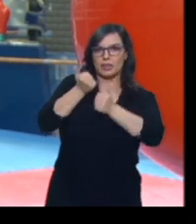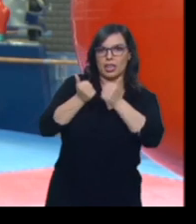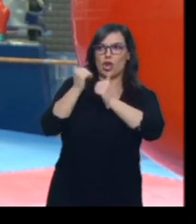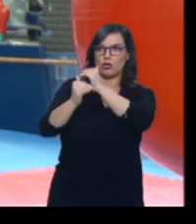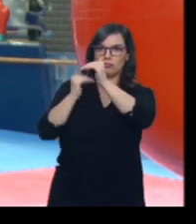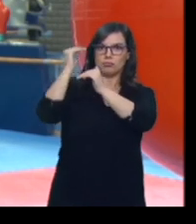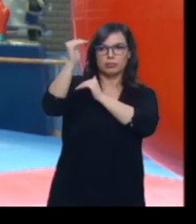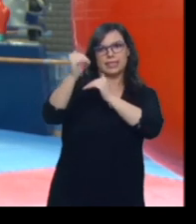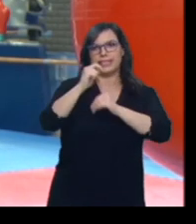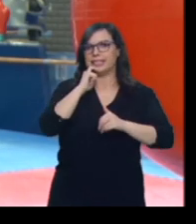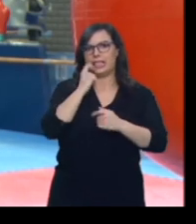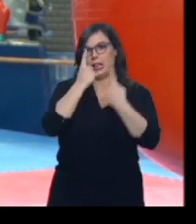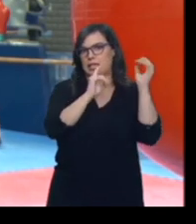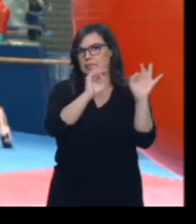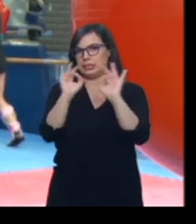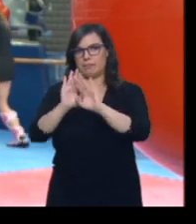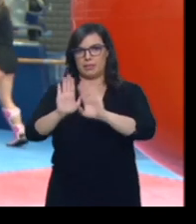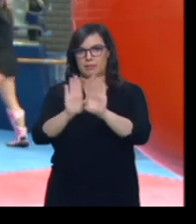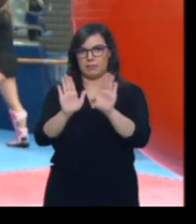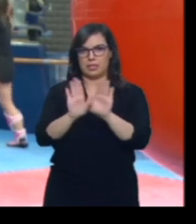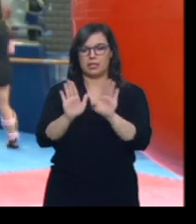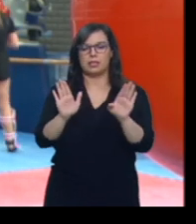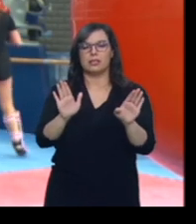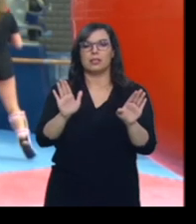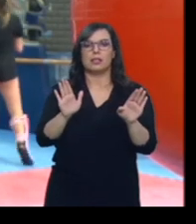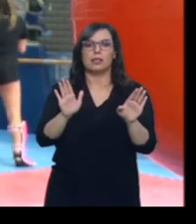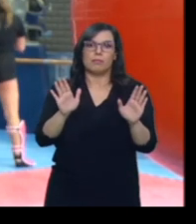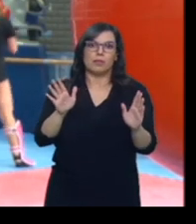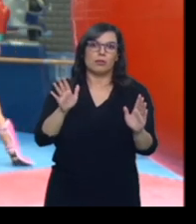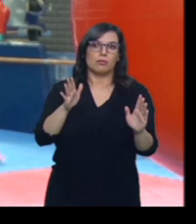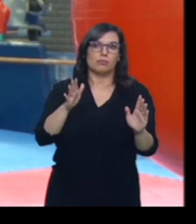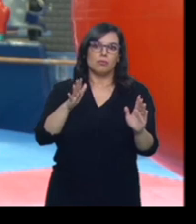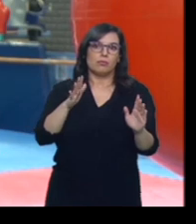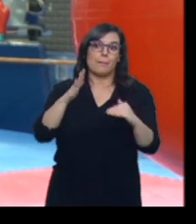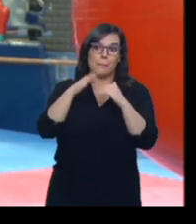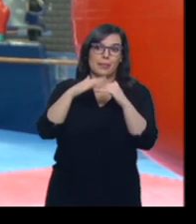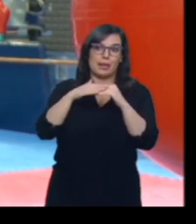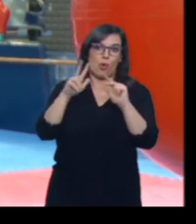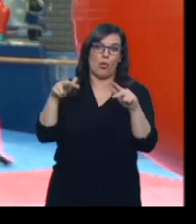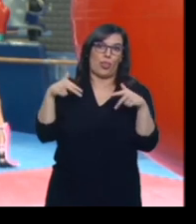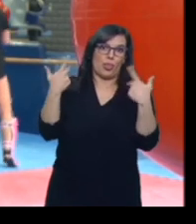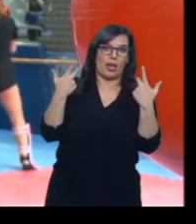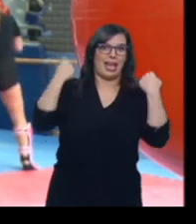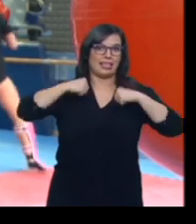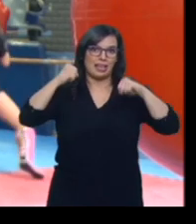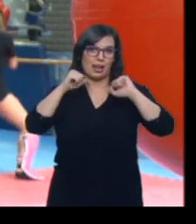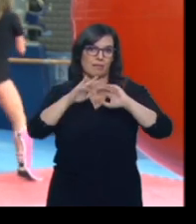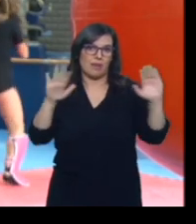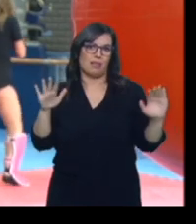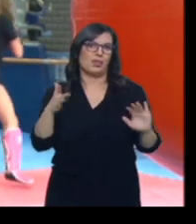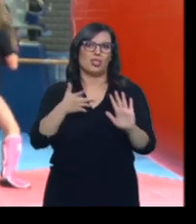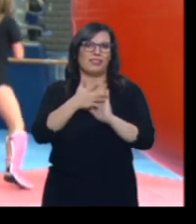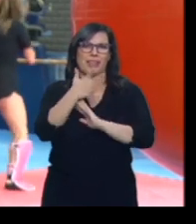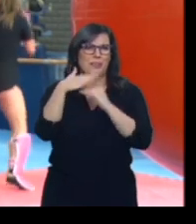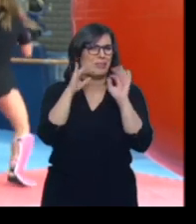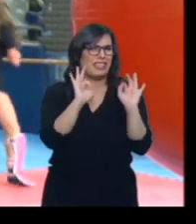salto a esos eventos, pero bueno, pues sí, nos dejarán estar con ese mínimo entrenando, pero vamos, es